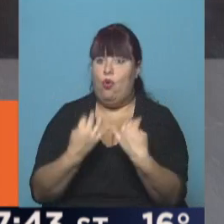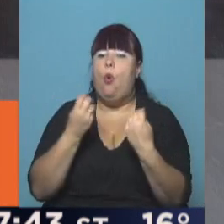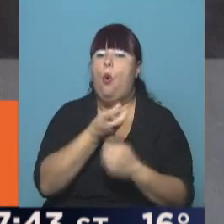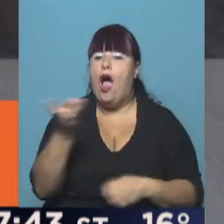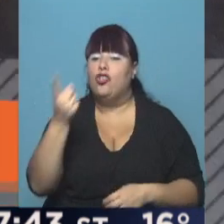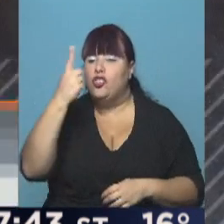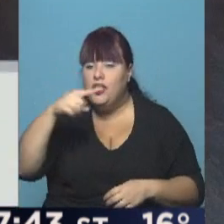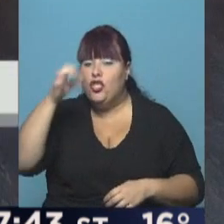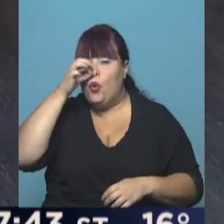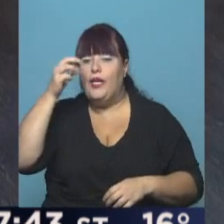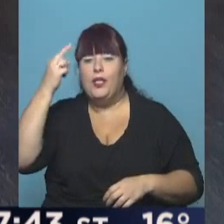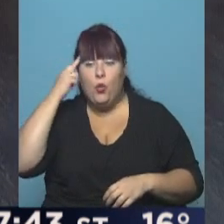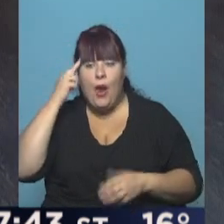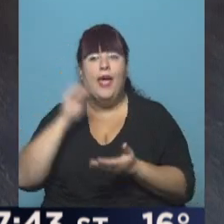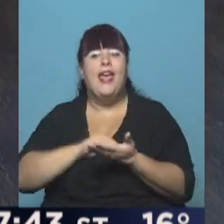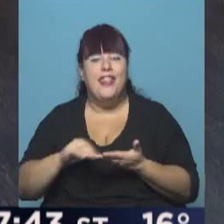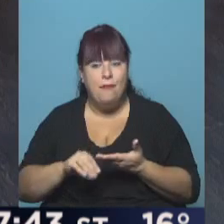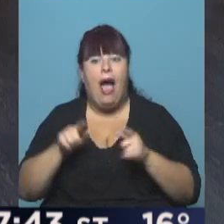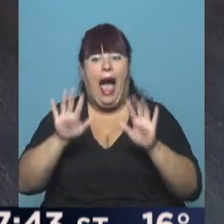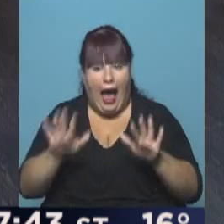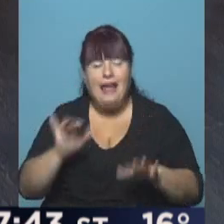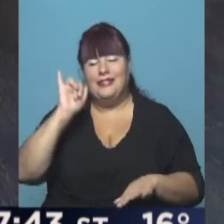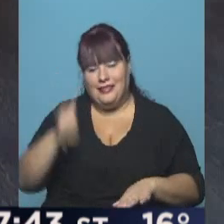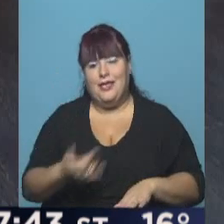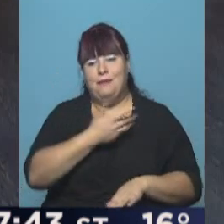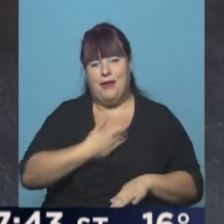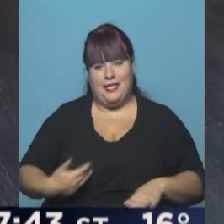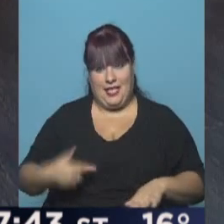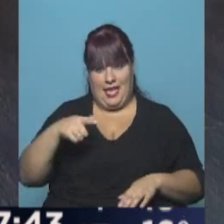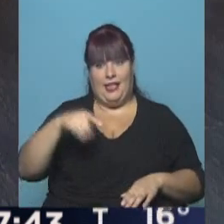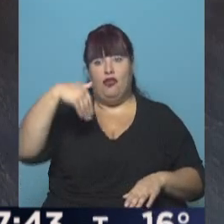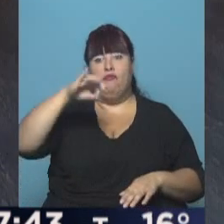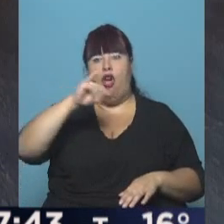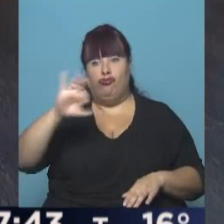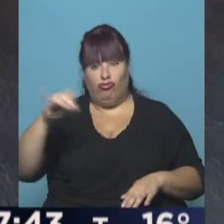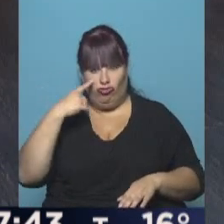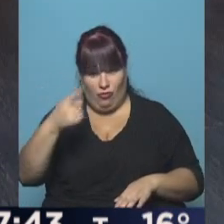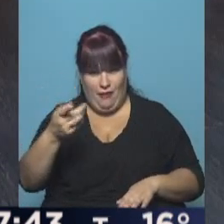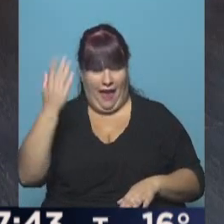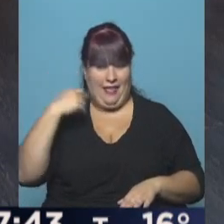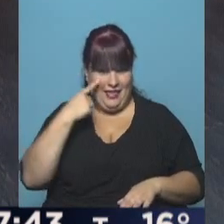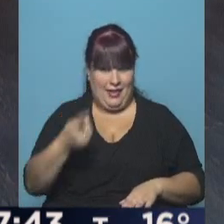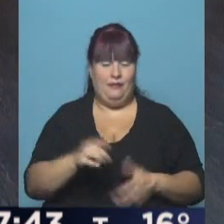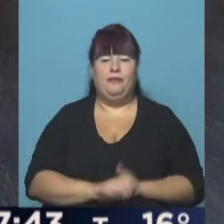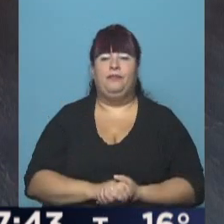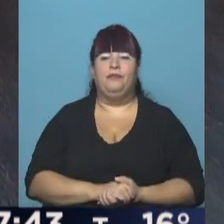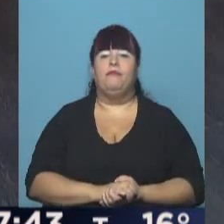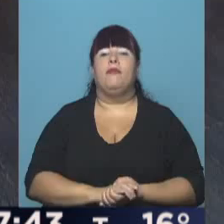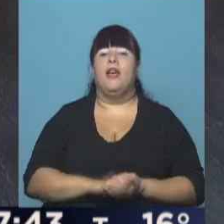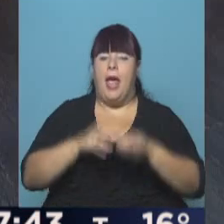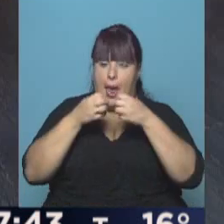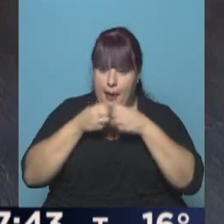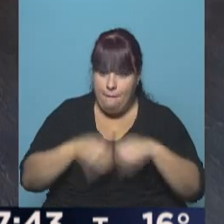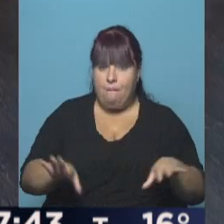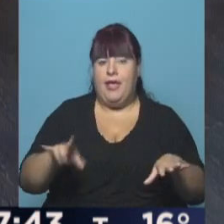a 129 diputados. De esa manera, el presidente de la Cámara, Emilio Monzó, y lo veíamos anteriormente en imagen, da